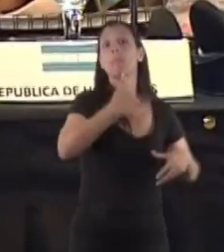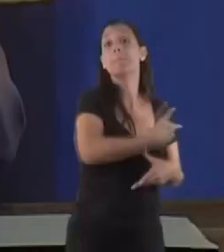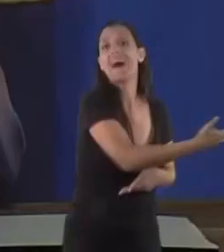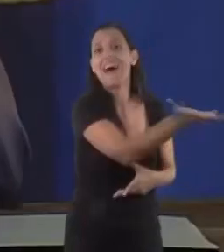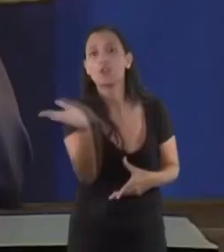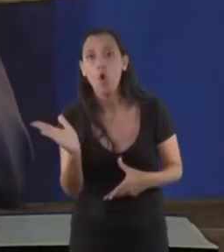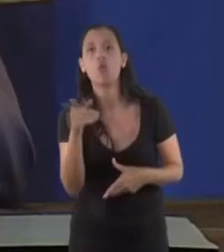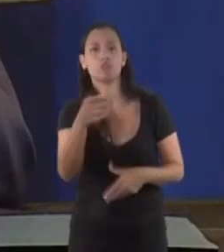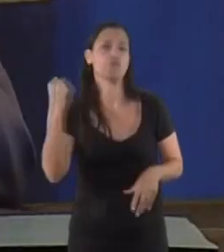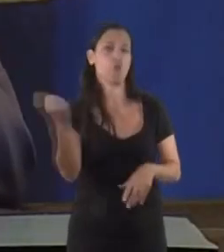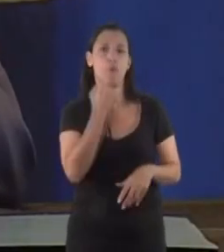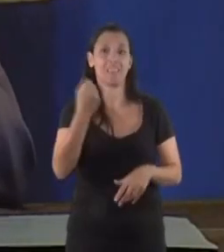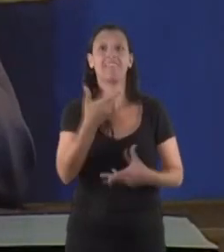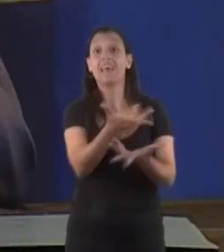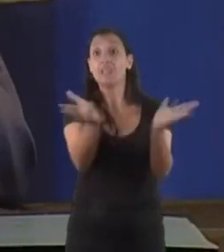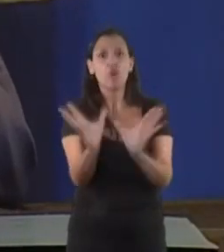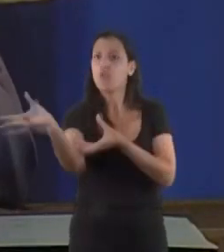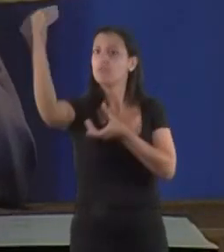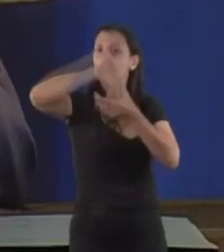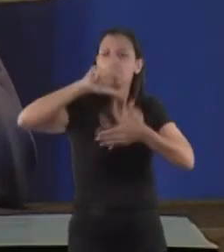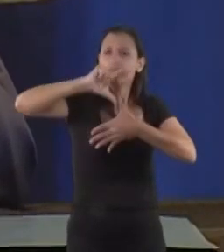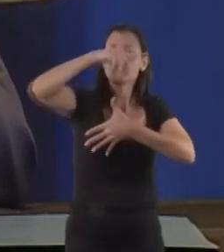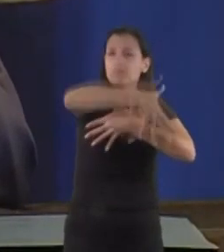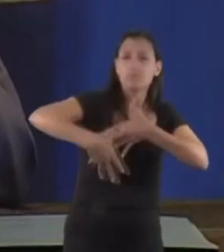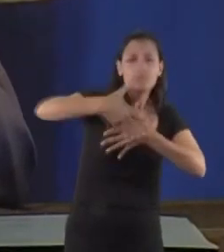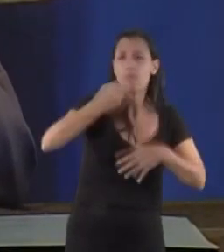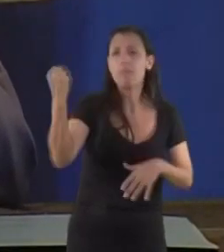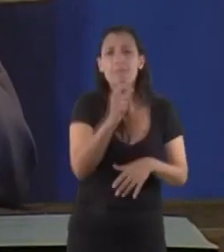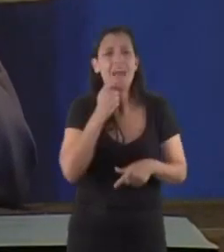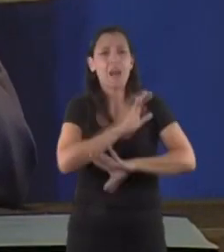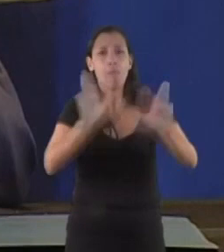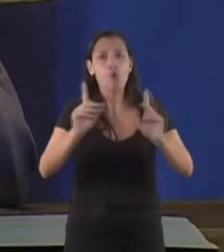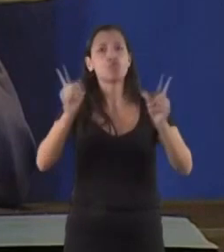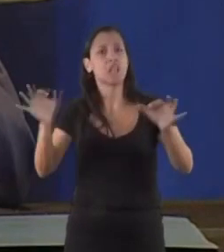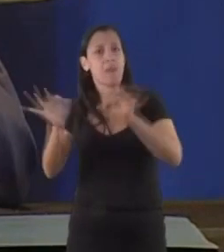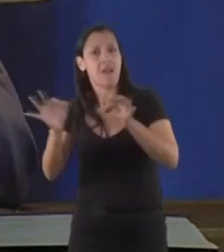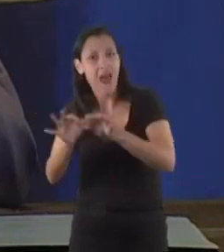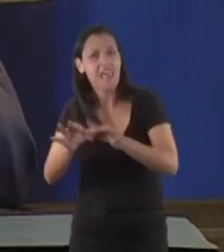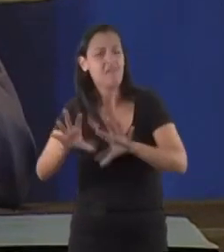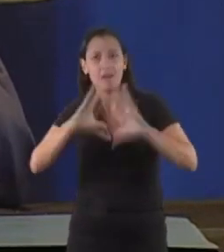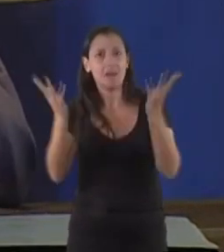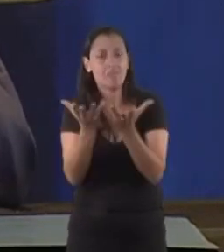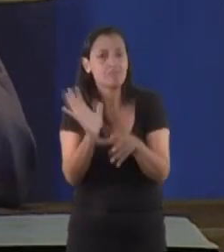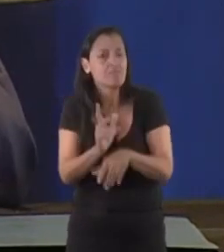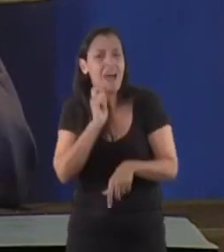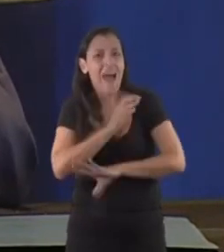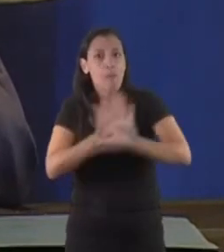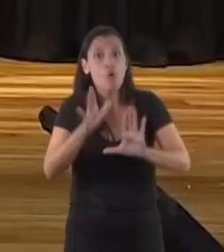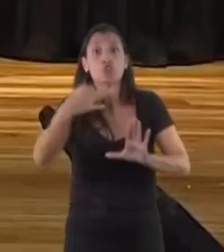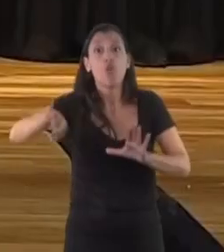Somos todos parte de un continente maravilloso que es la América Latina y el Caribe, y que debemos